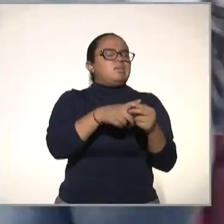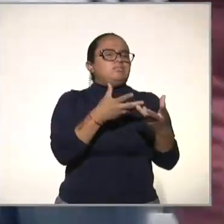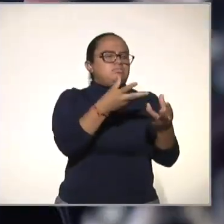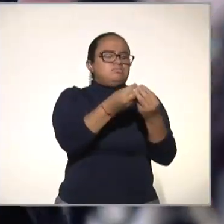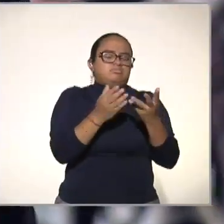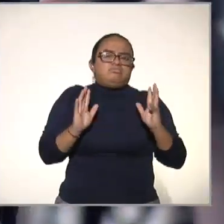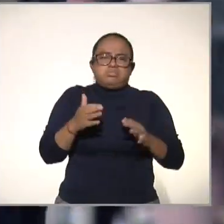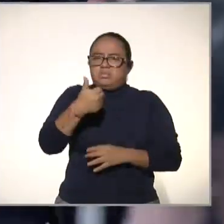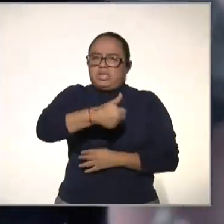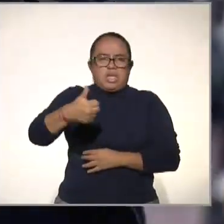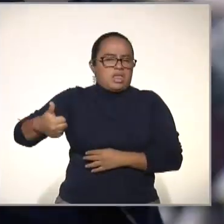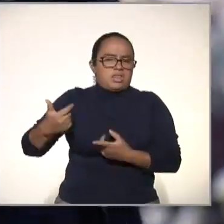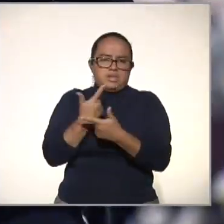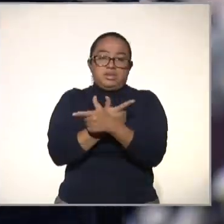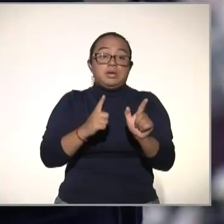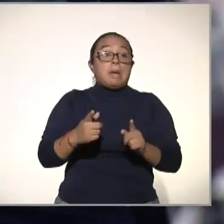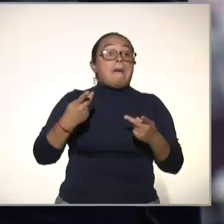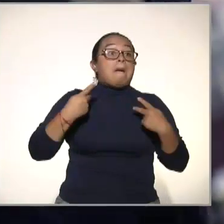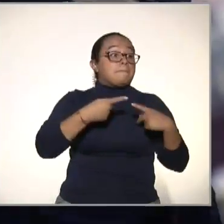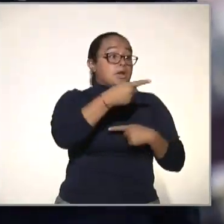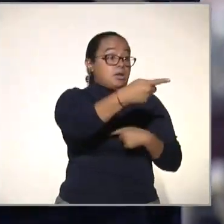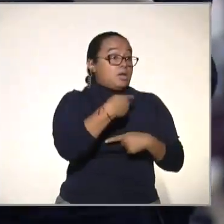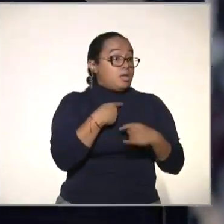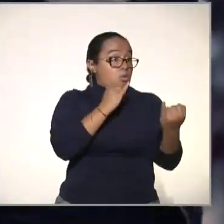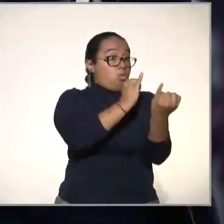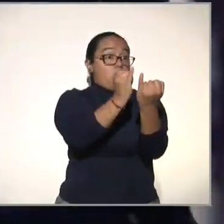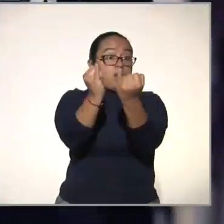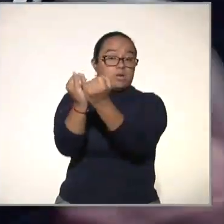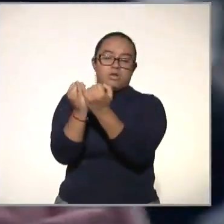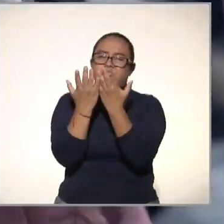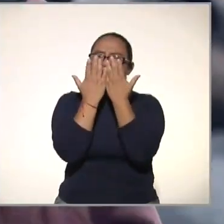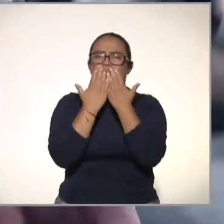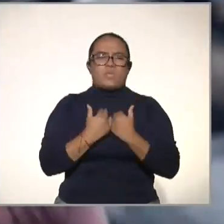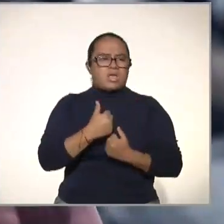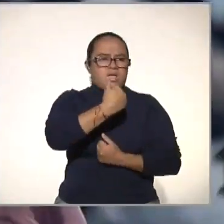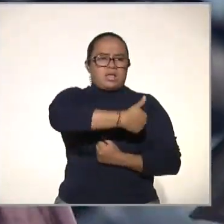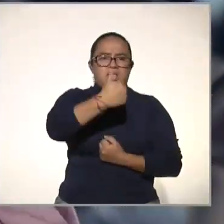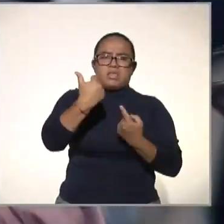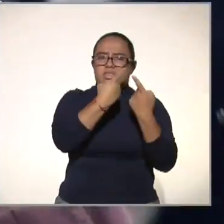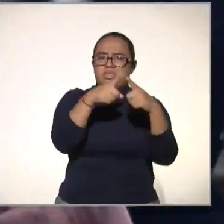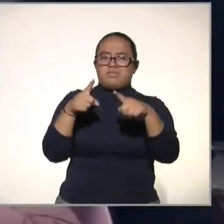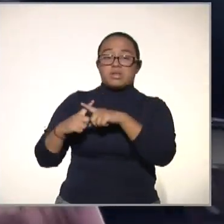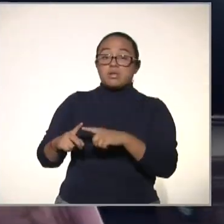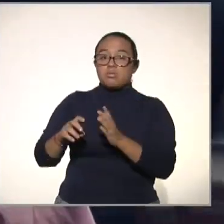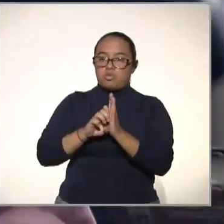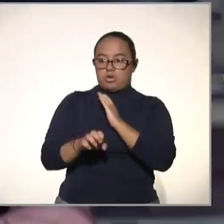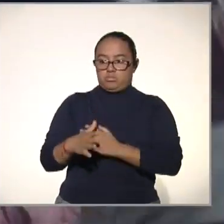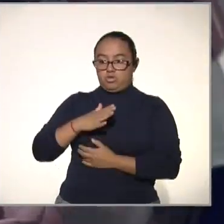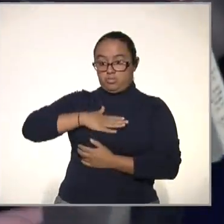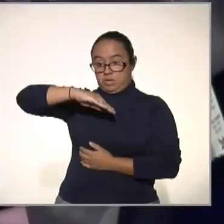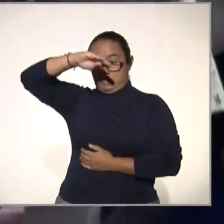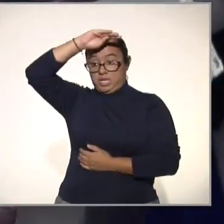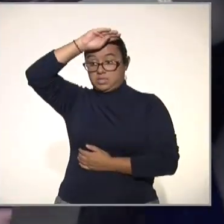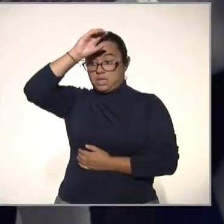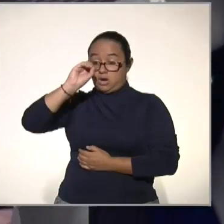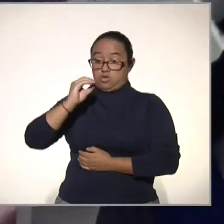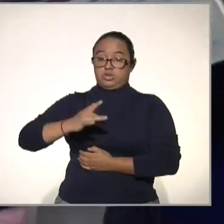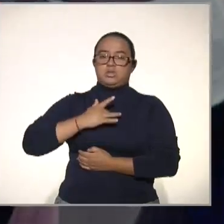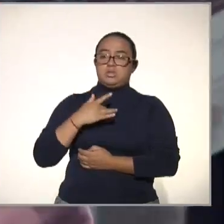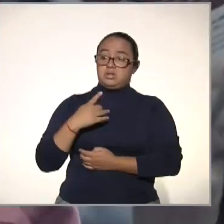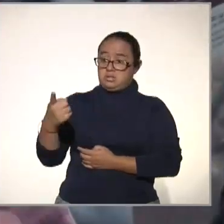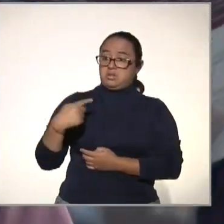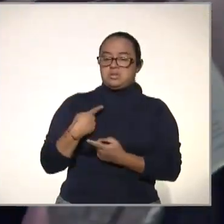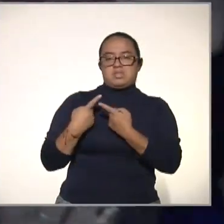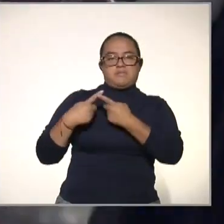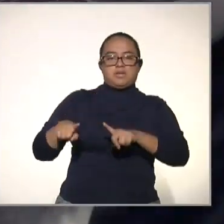dos personas iguales. Todos somos diferentes, tanto físicamente como en nuestra manera de pensar y de sentir. Nos mueven